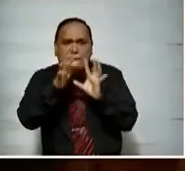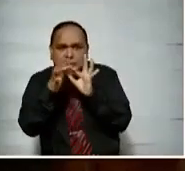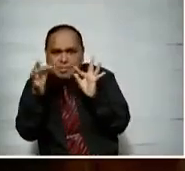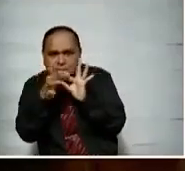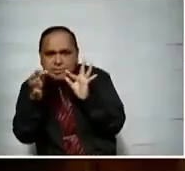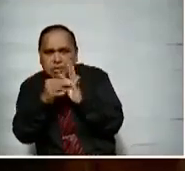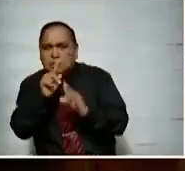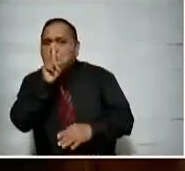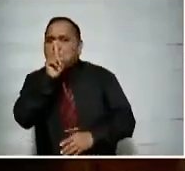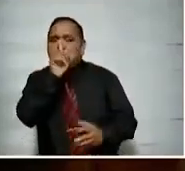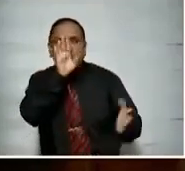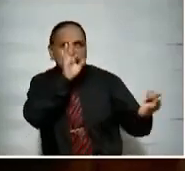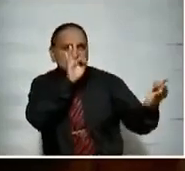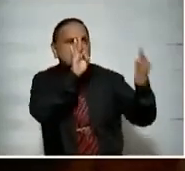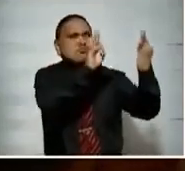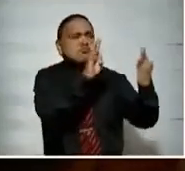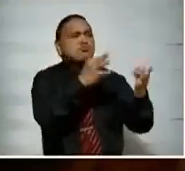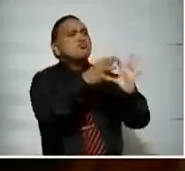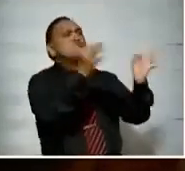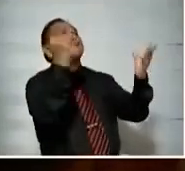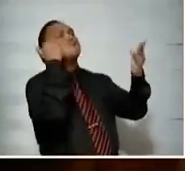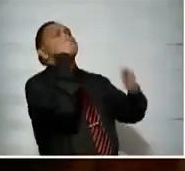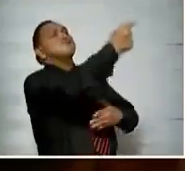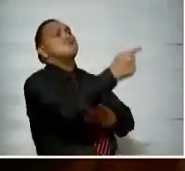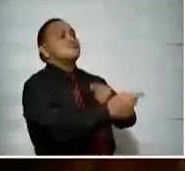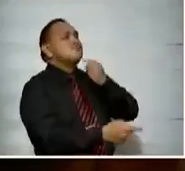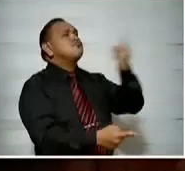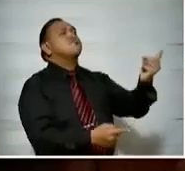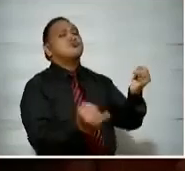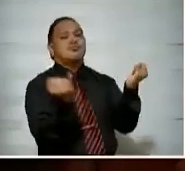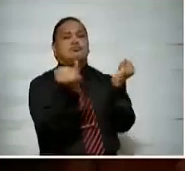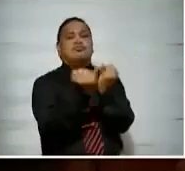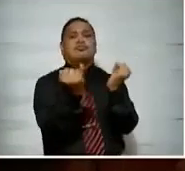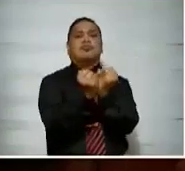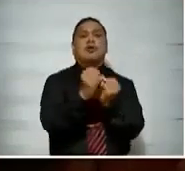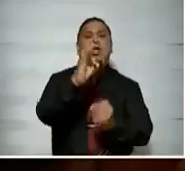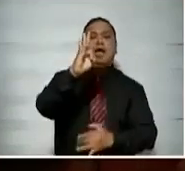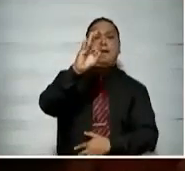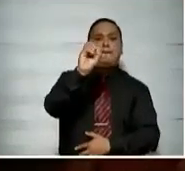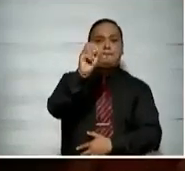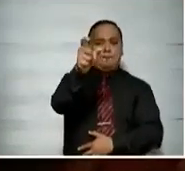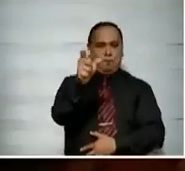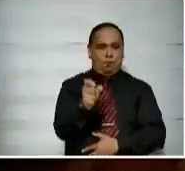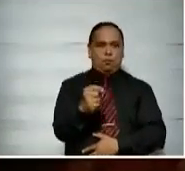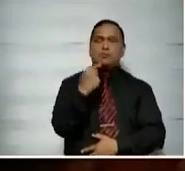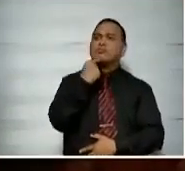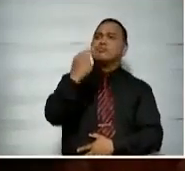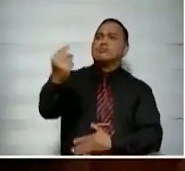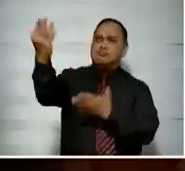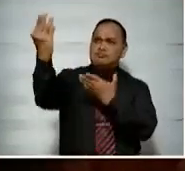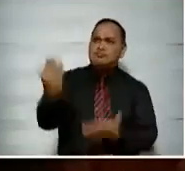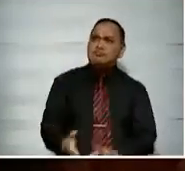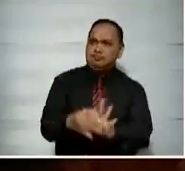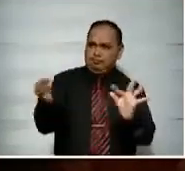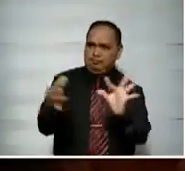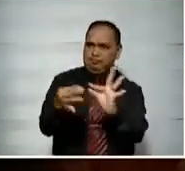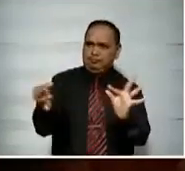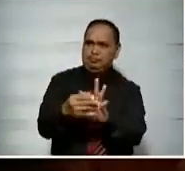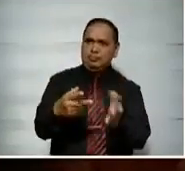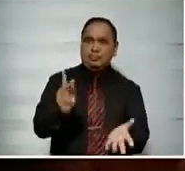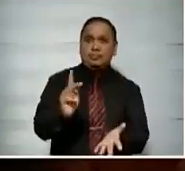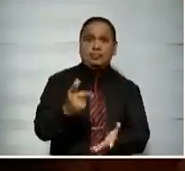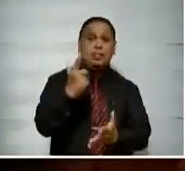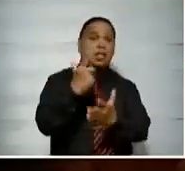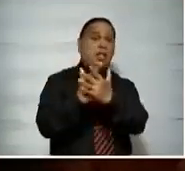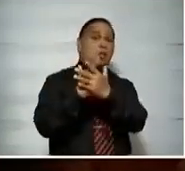su cara. Así que a mí no me puede decir el señor Fox, que también tendría que ir a dar una explicación. No es casualidad que se le escapó el Chapo,